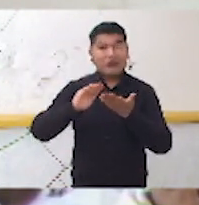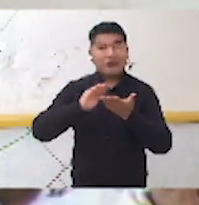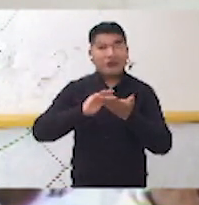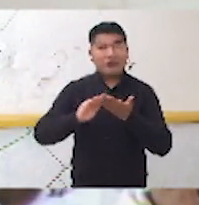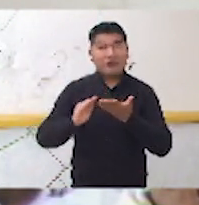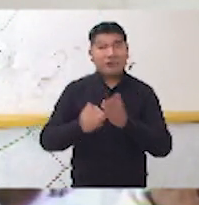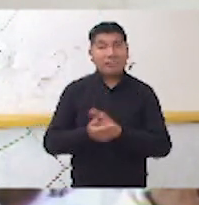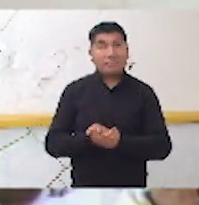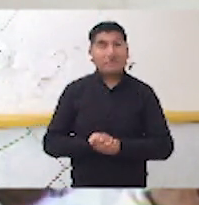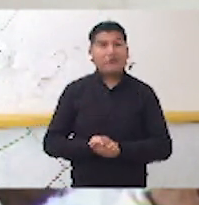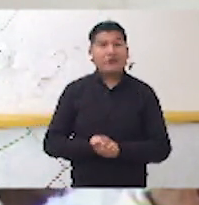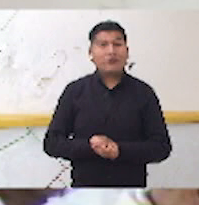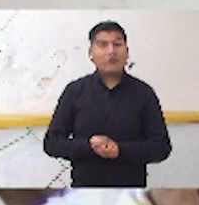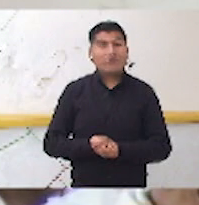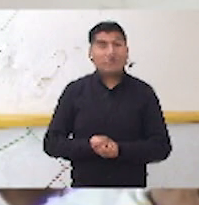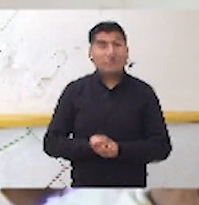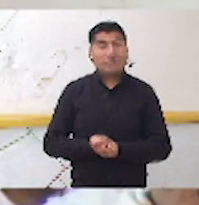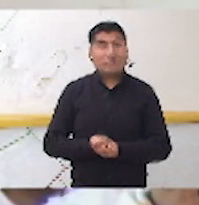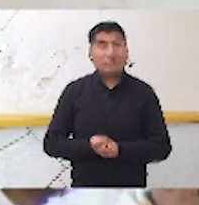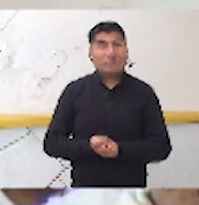misericordia,